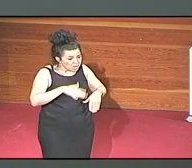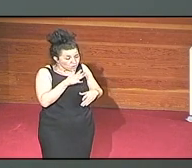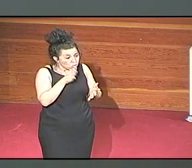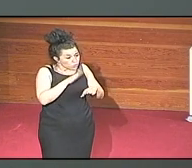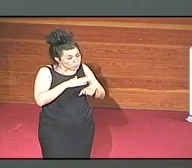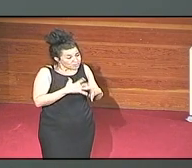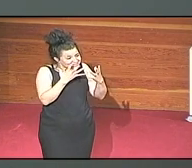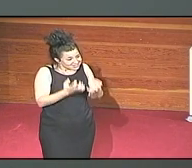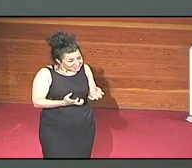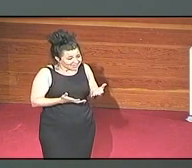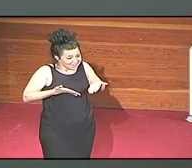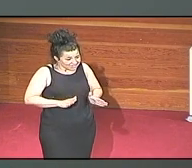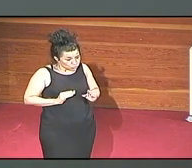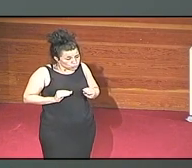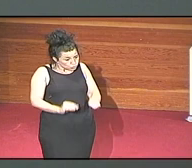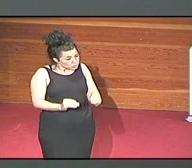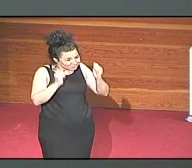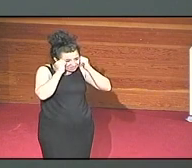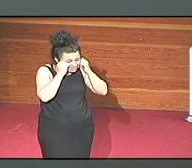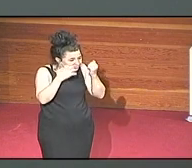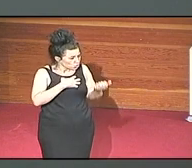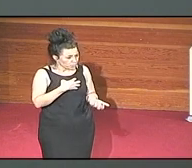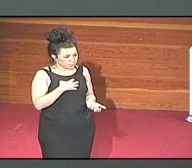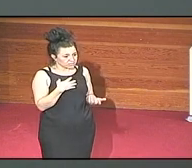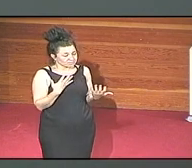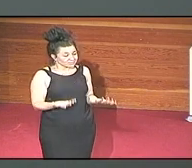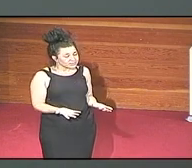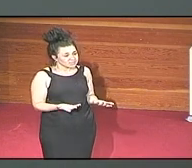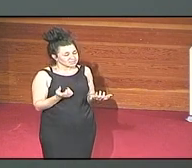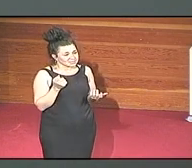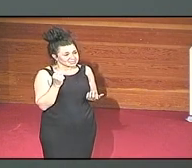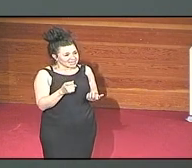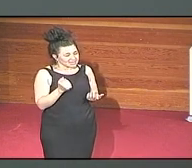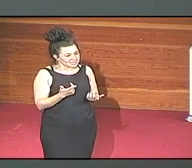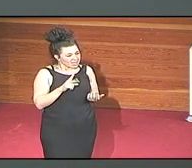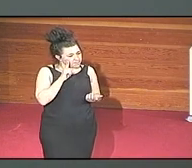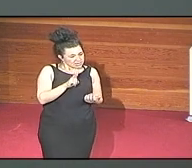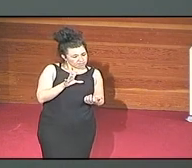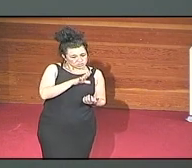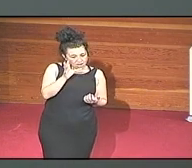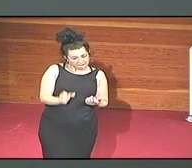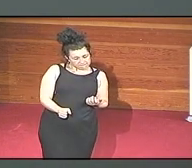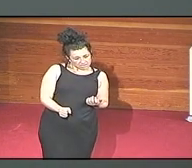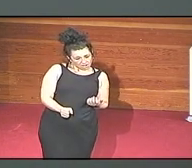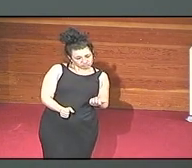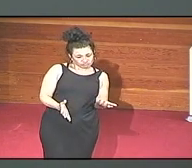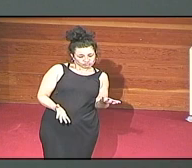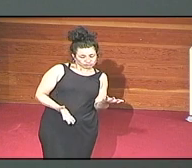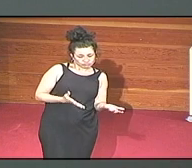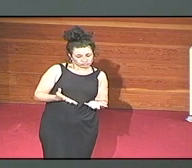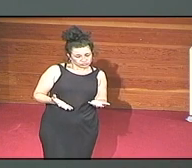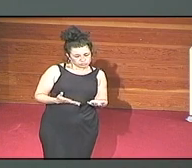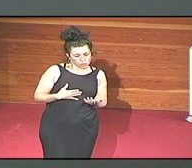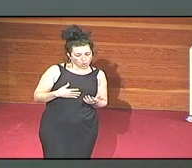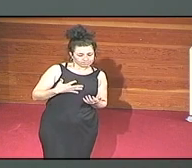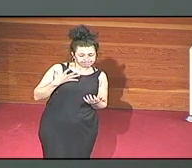pudiendo estudiar yo creo que muchas veces se mira el continente africano desde una prisma del